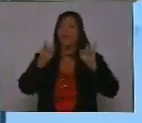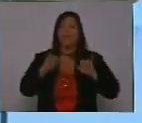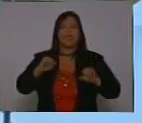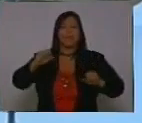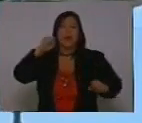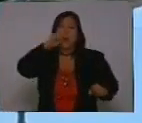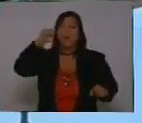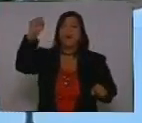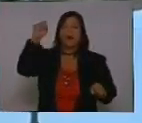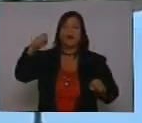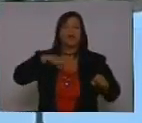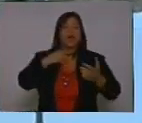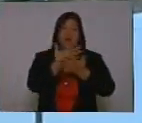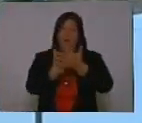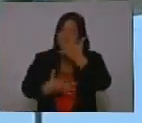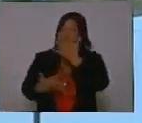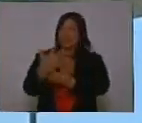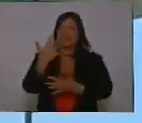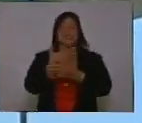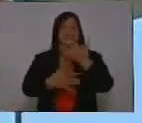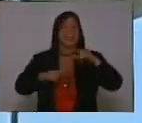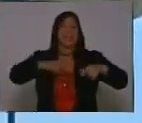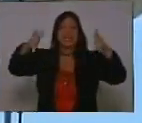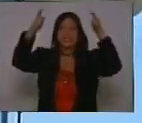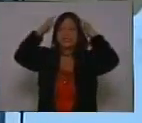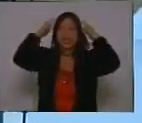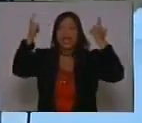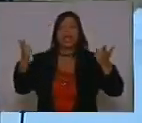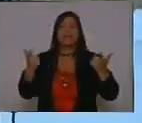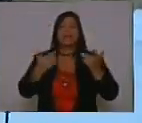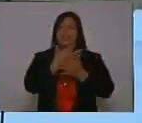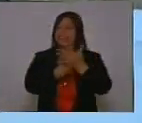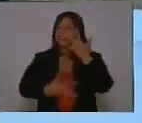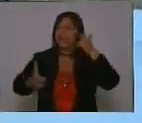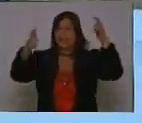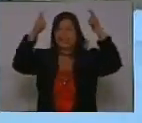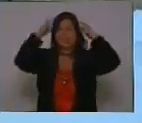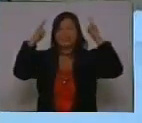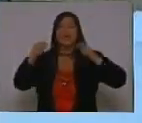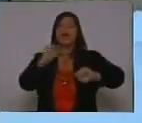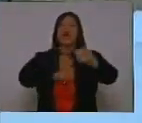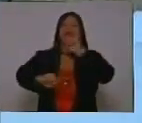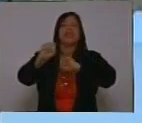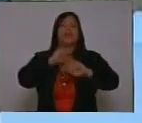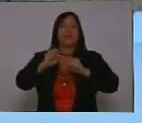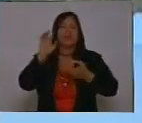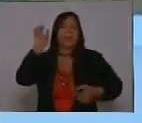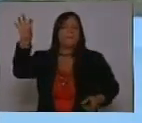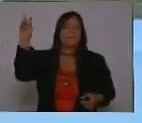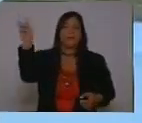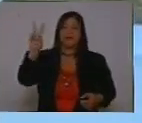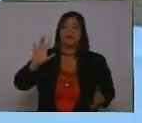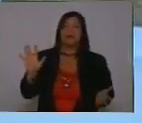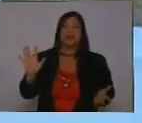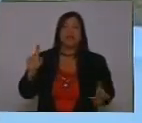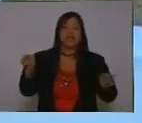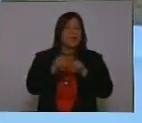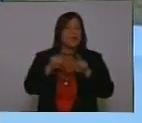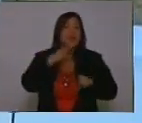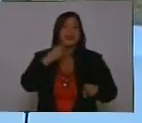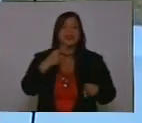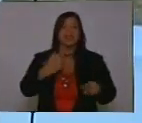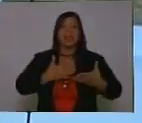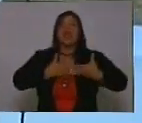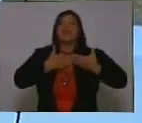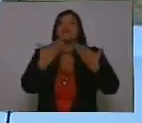marxismo-leninismo, corre por mi vena la sangre chavista, la sangre que es para defender la patria. Y cuando decimos que damos